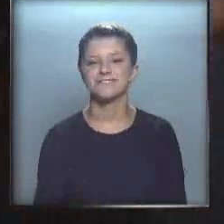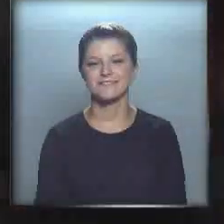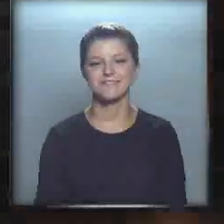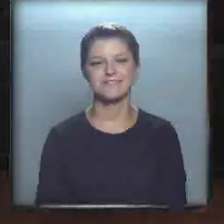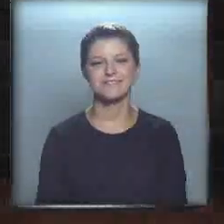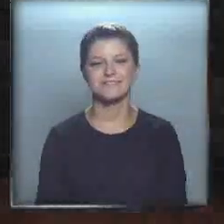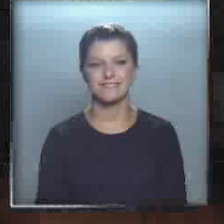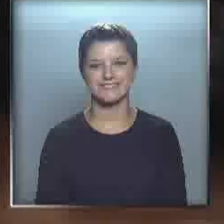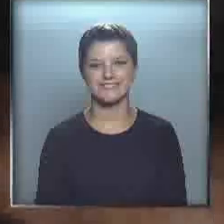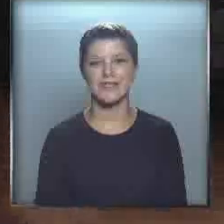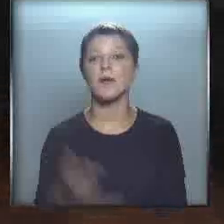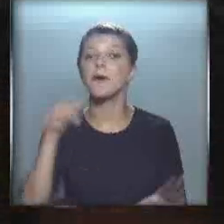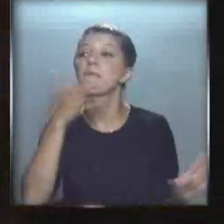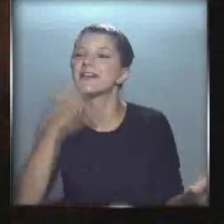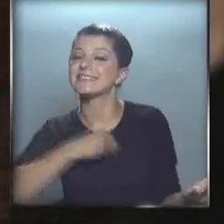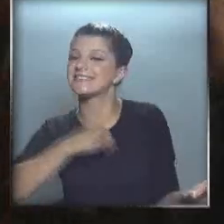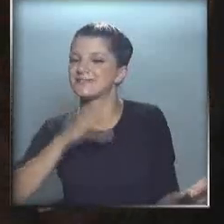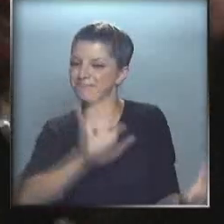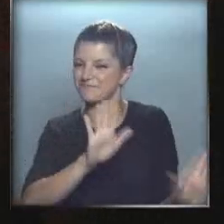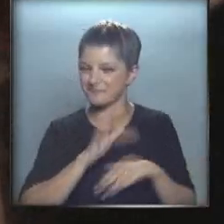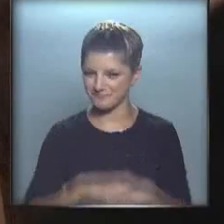Atención, una posible fan de Señales. No, sí, yo le quiero